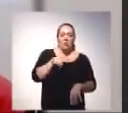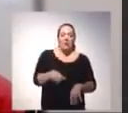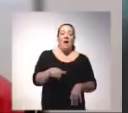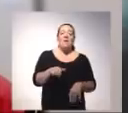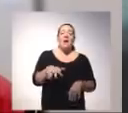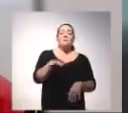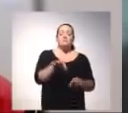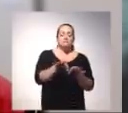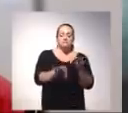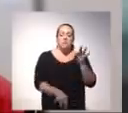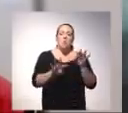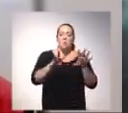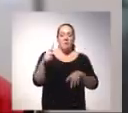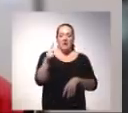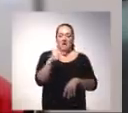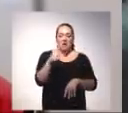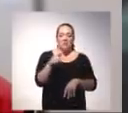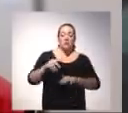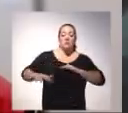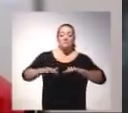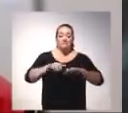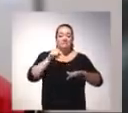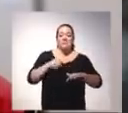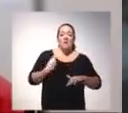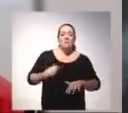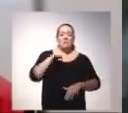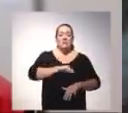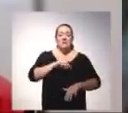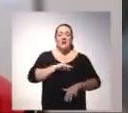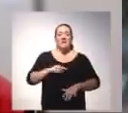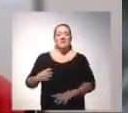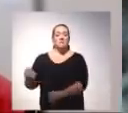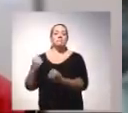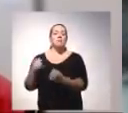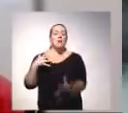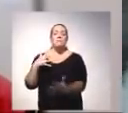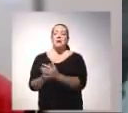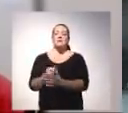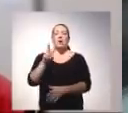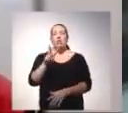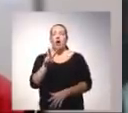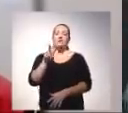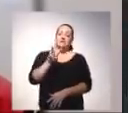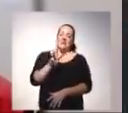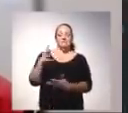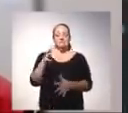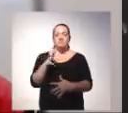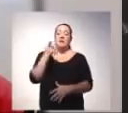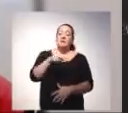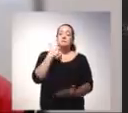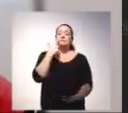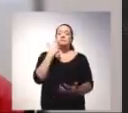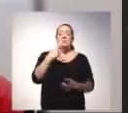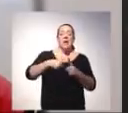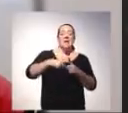9 kilómetros de profundidad. Este sismo ha sido sentido con intensidad máxima 2.3. También reseñamos que